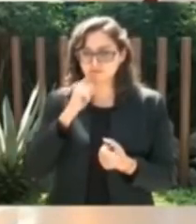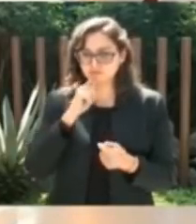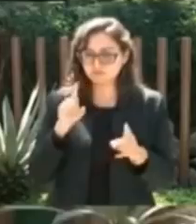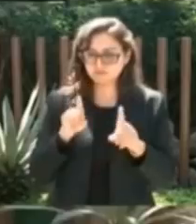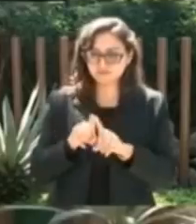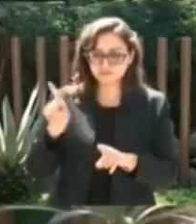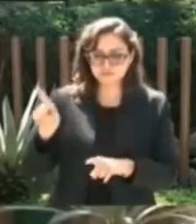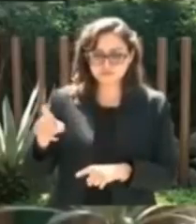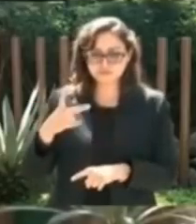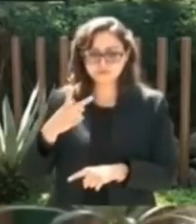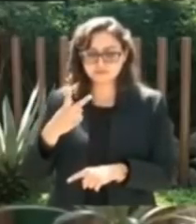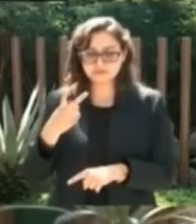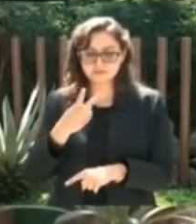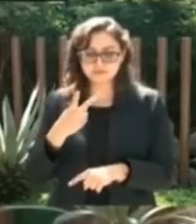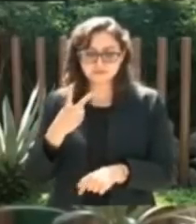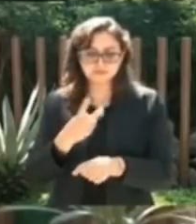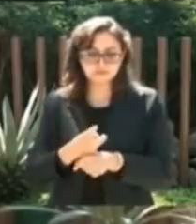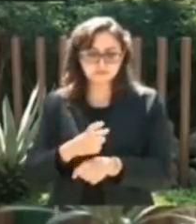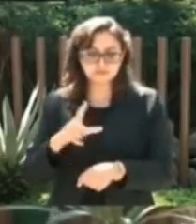vicegobernador de